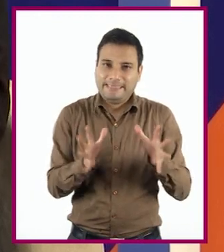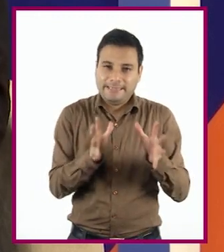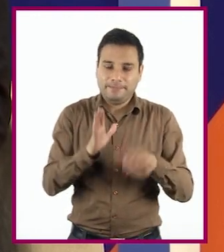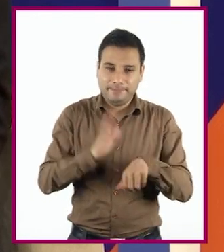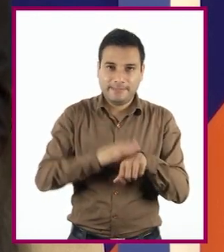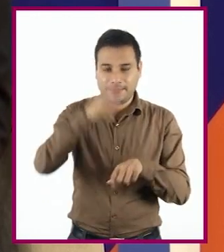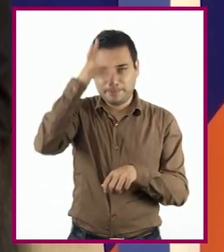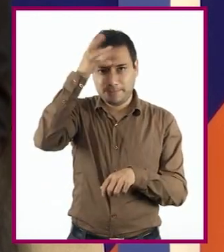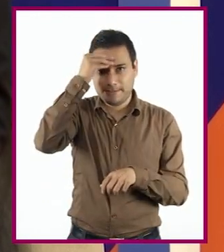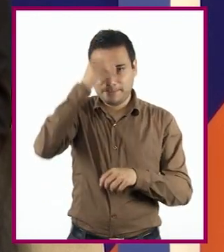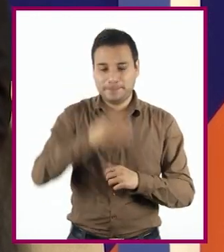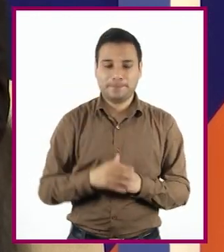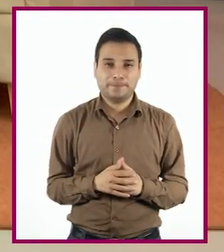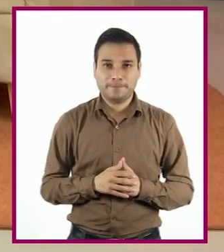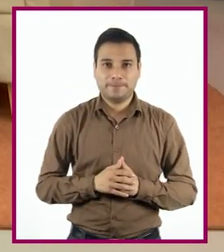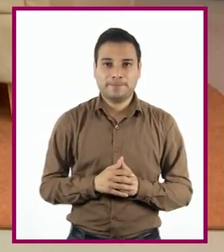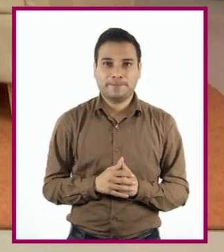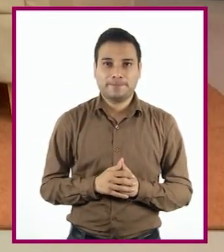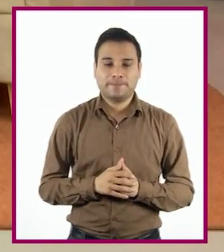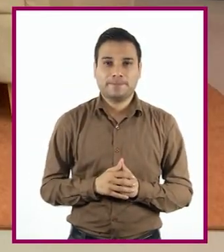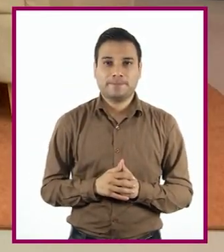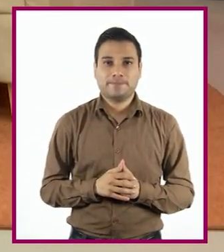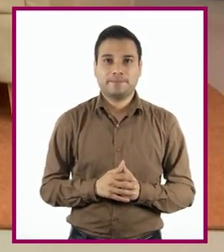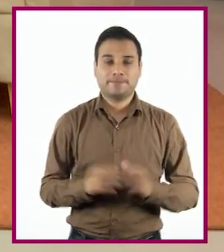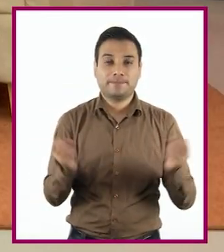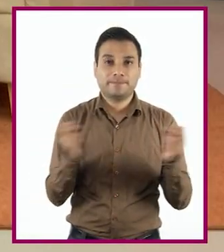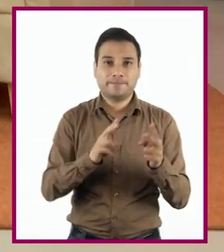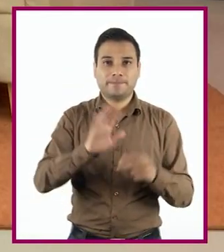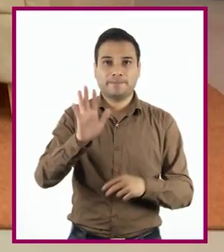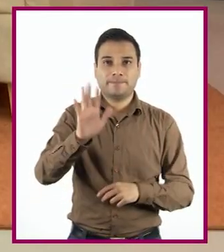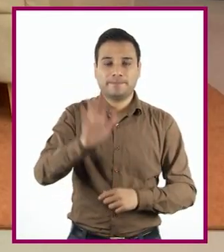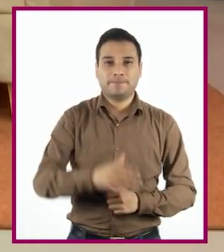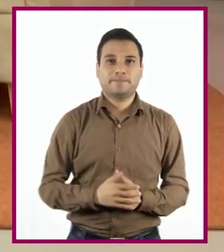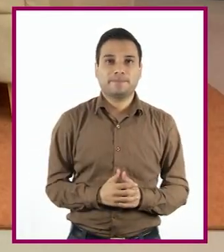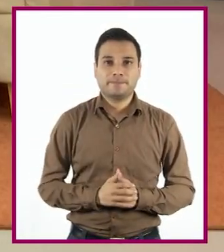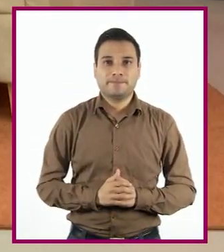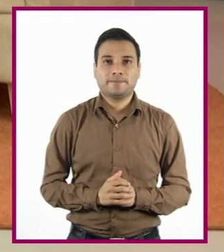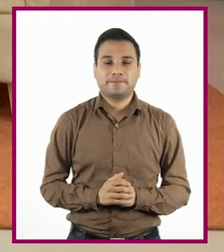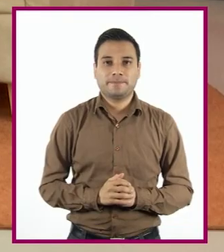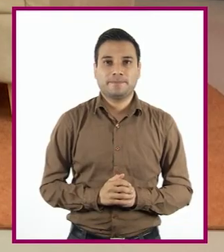experiencias del quehacer científico. Hasta la próxima.